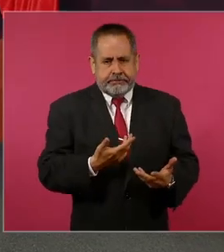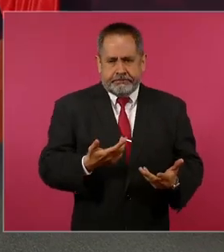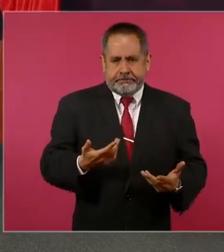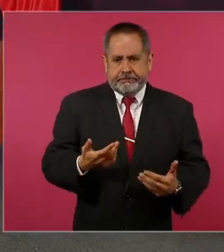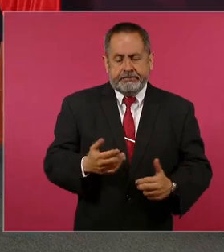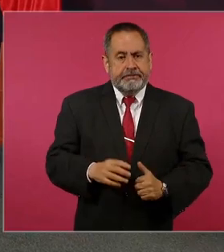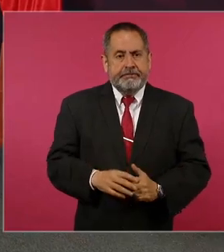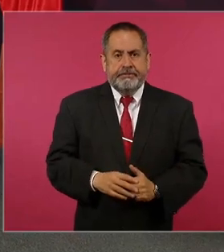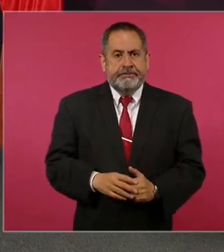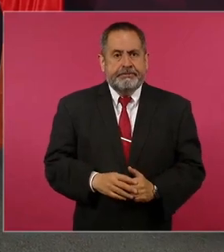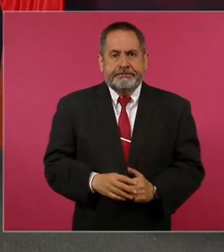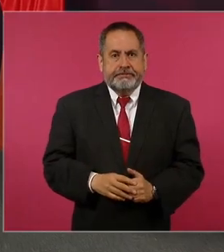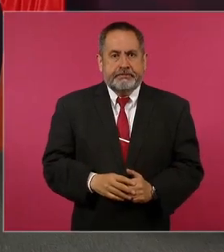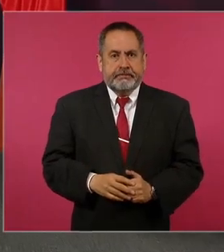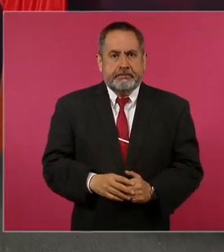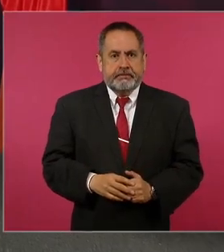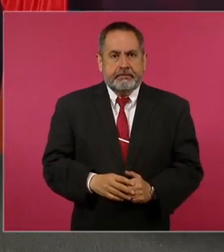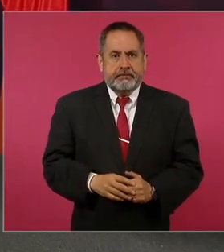Y